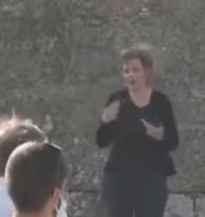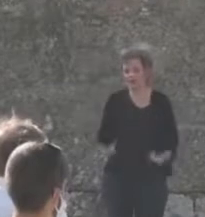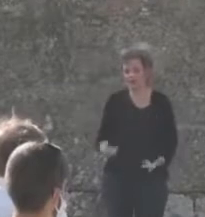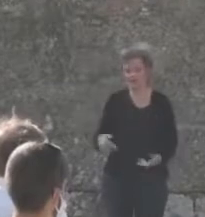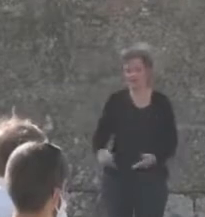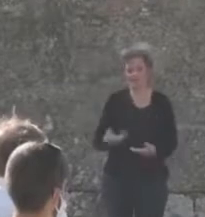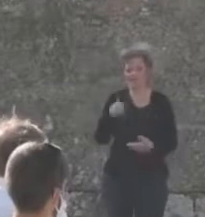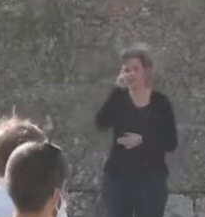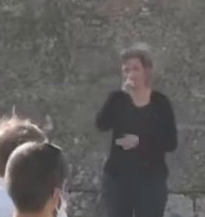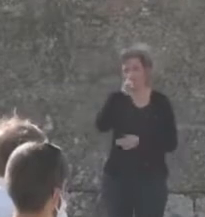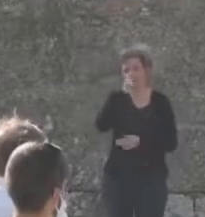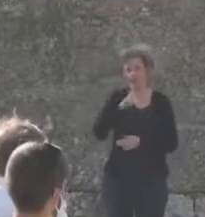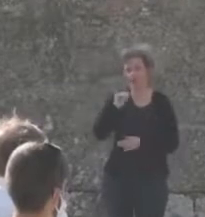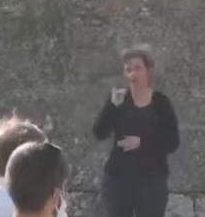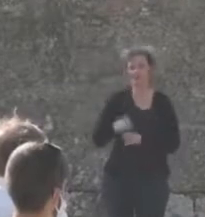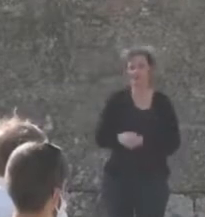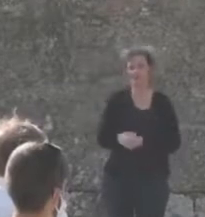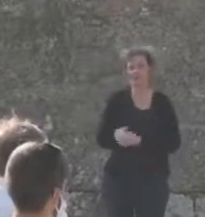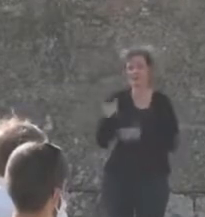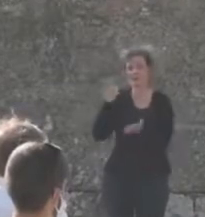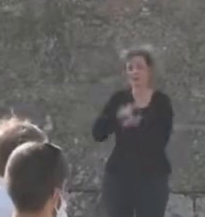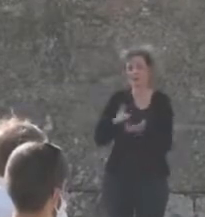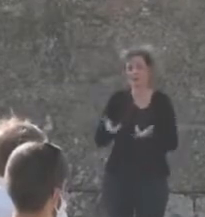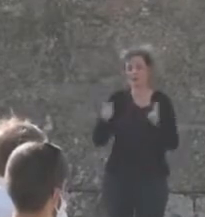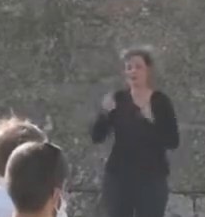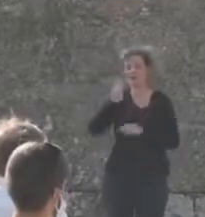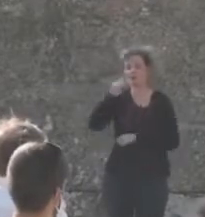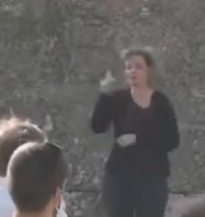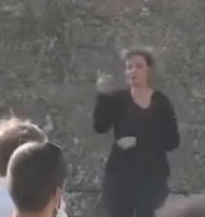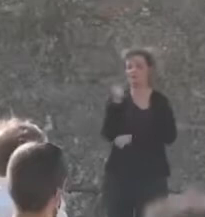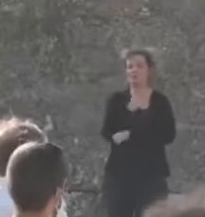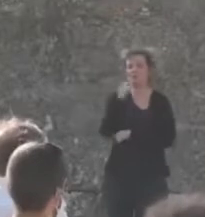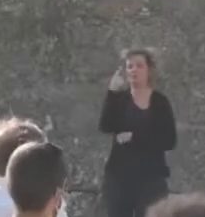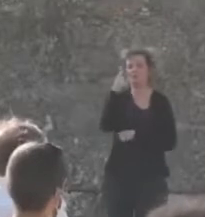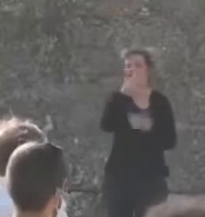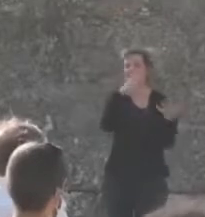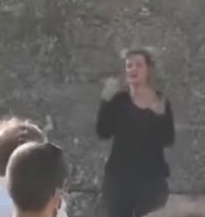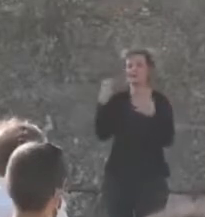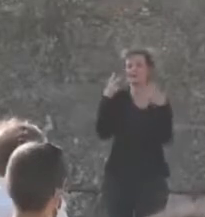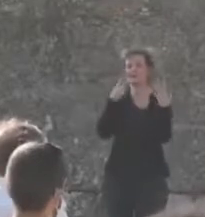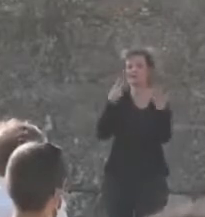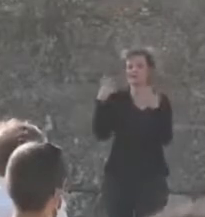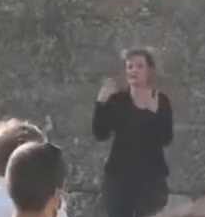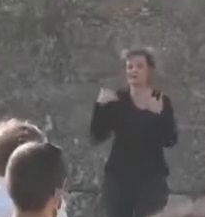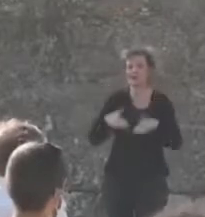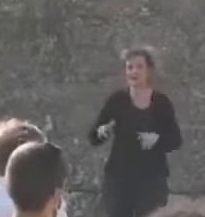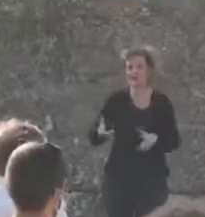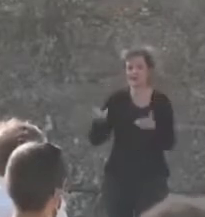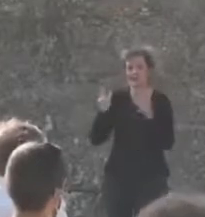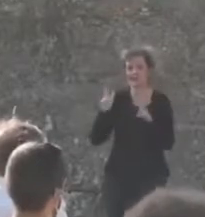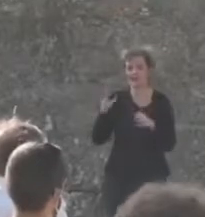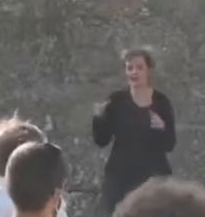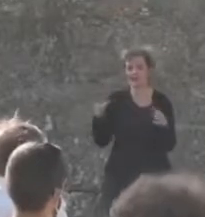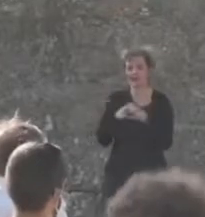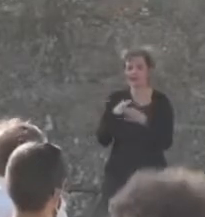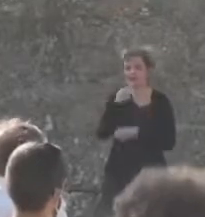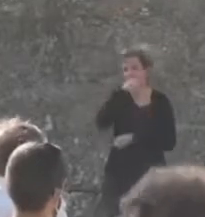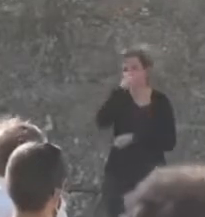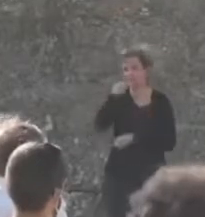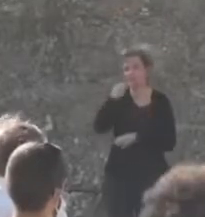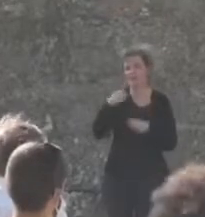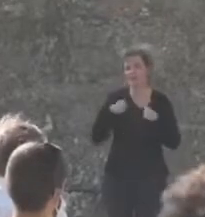a recordar. Chegada a democracia o 31 de decembro de 1977, a Agrupación Socialista de